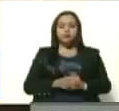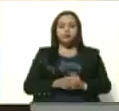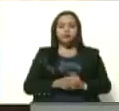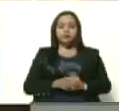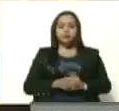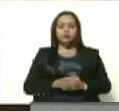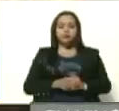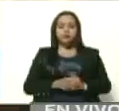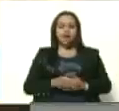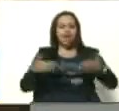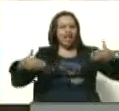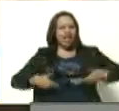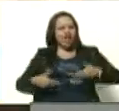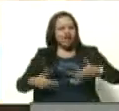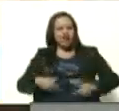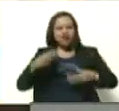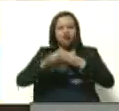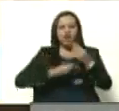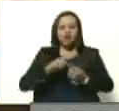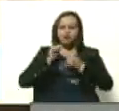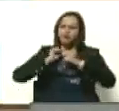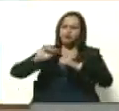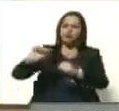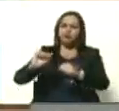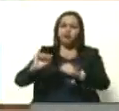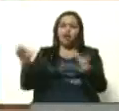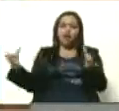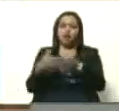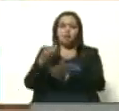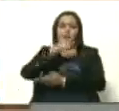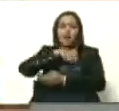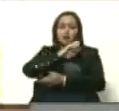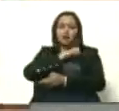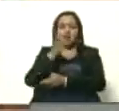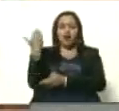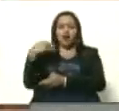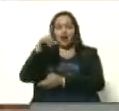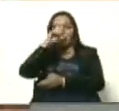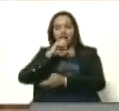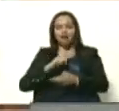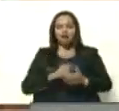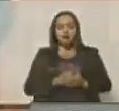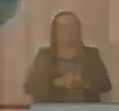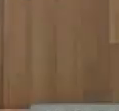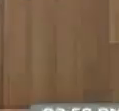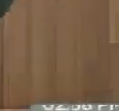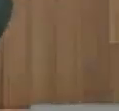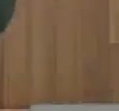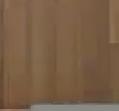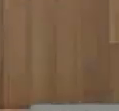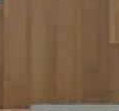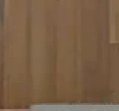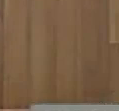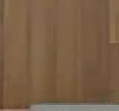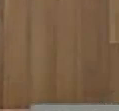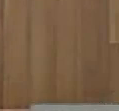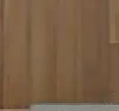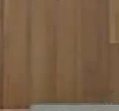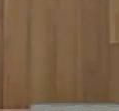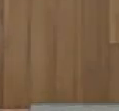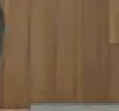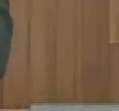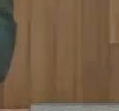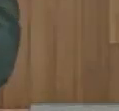La lucha contra el Imperio Español, digamos que la contraofensiva